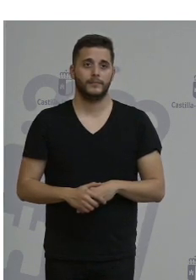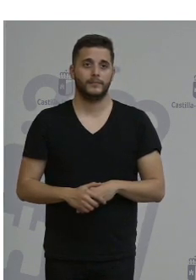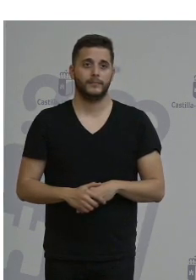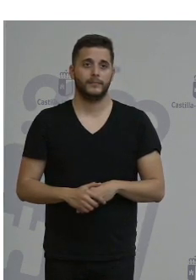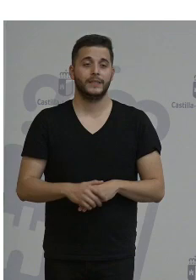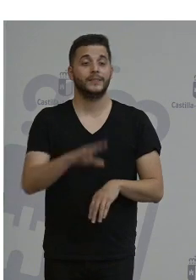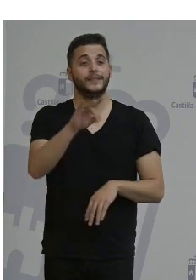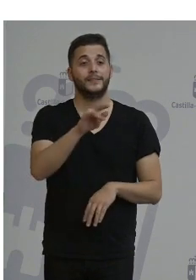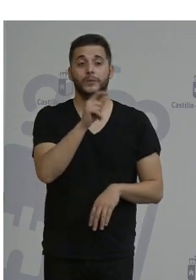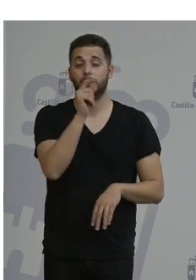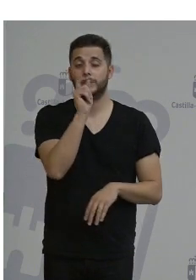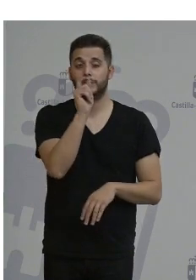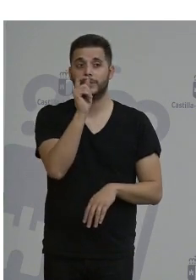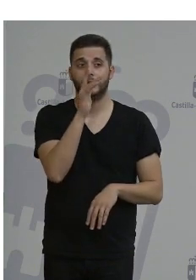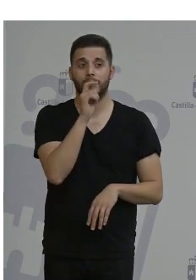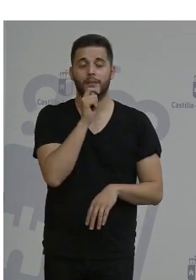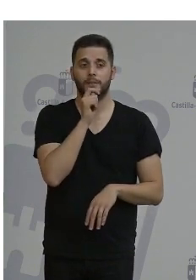Sí, un momento, quiera tener el micrófono.